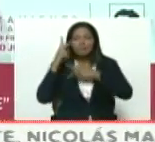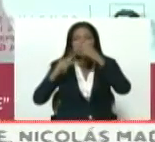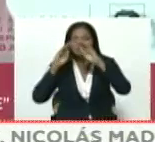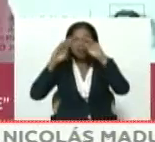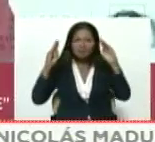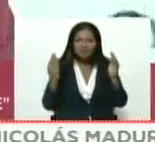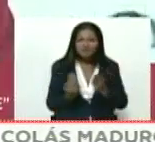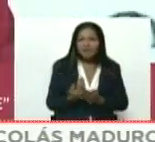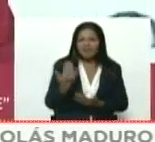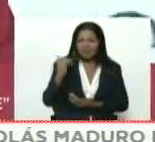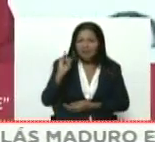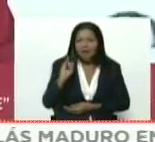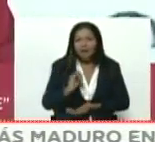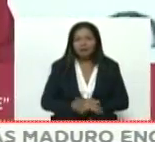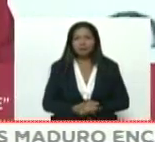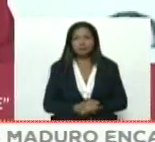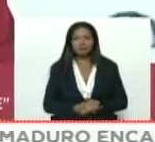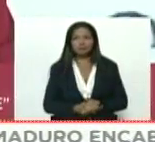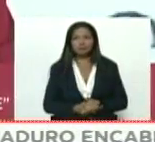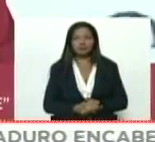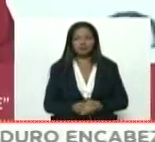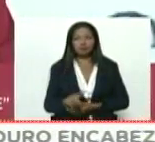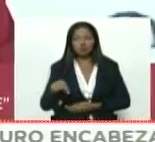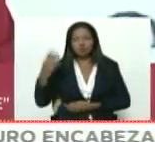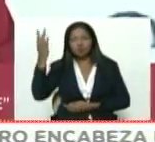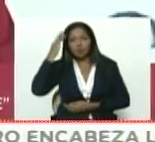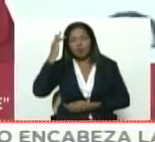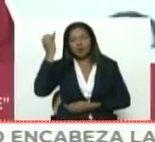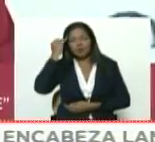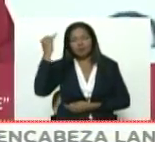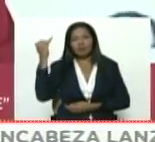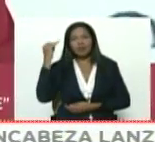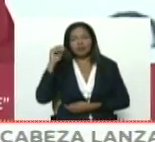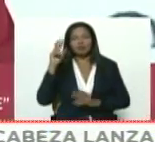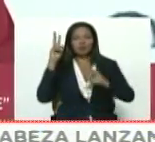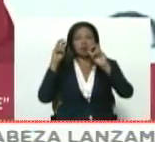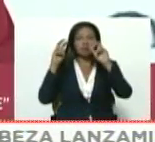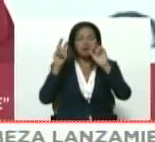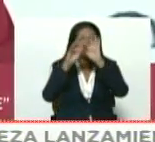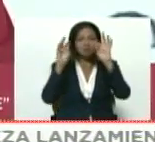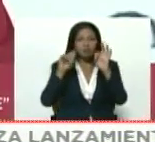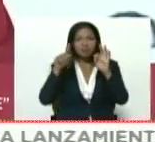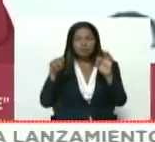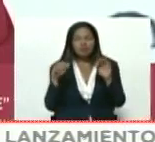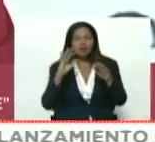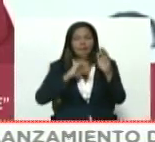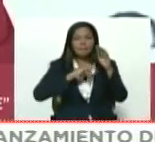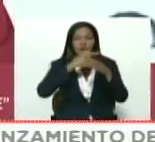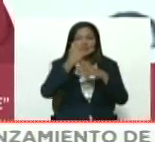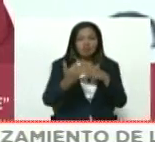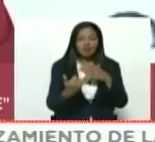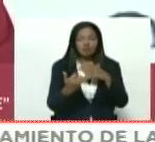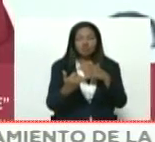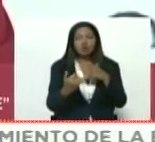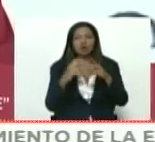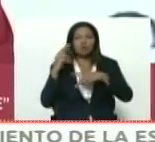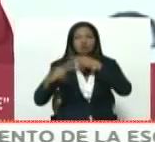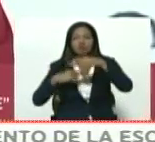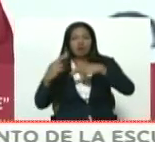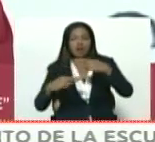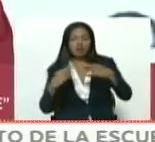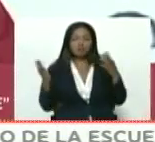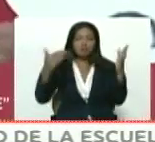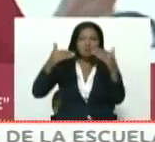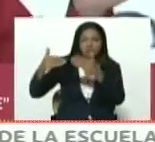mundial, y para enriquecer con ideas nuevas el proyecto revolucionario de Bolívar que rescató